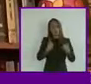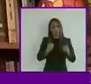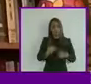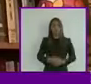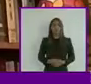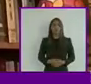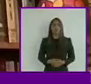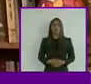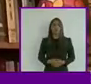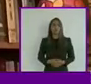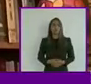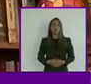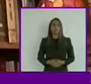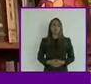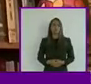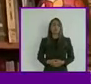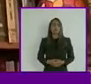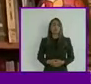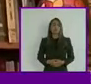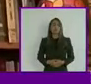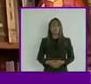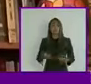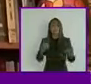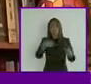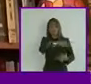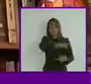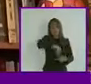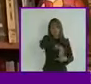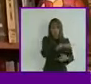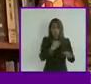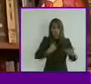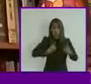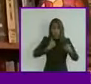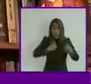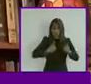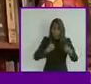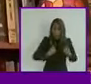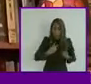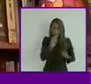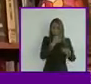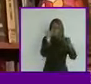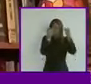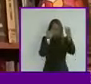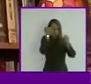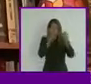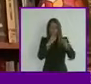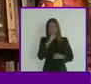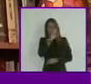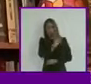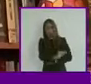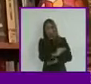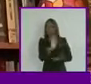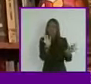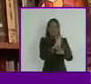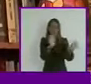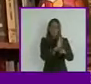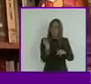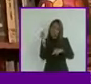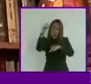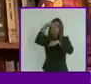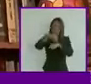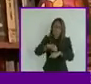salud mental de los adolescentes, de las personas adolescentes, me parece que no es una cuestión menor y por eso estamos el día de hoy aquí tratando de sumar y hacer